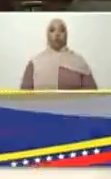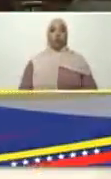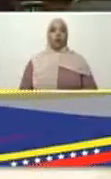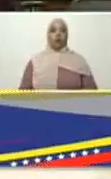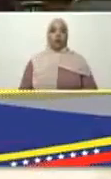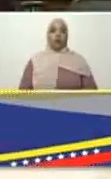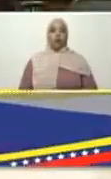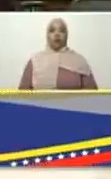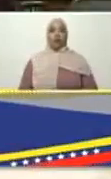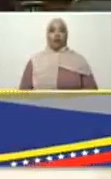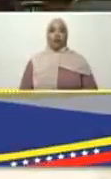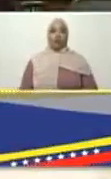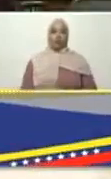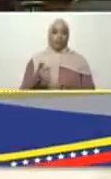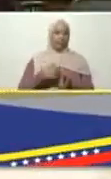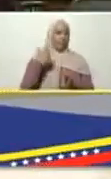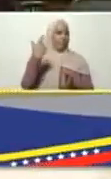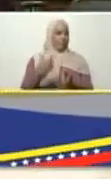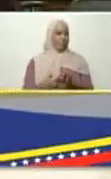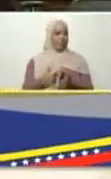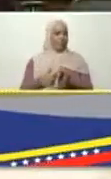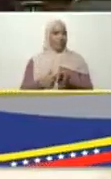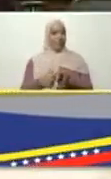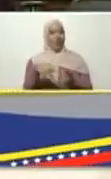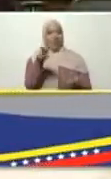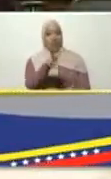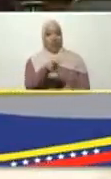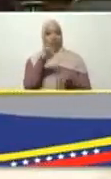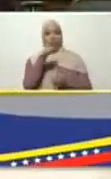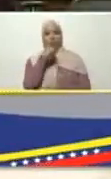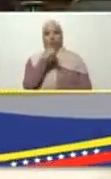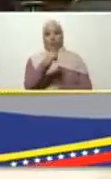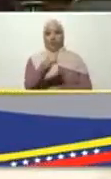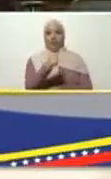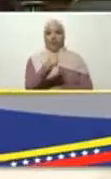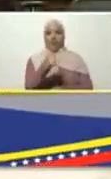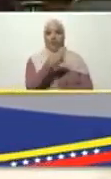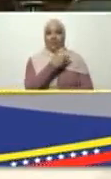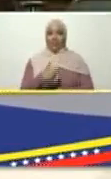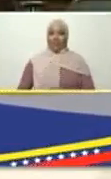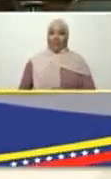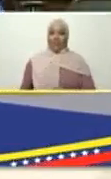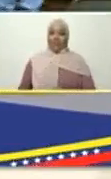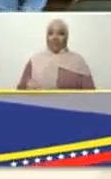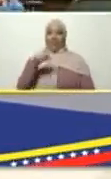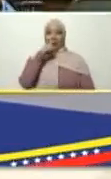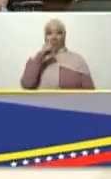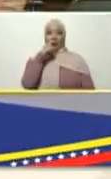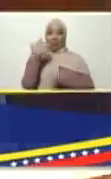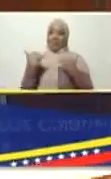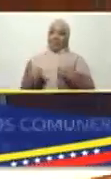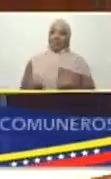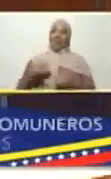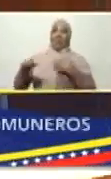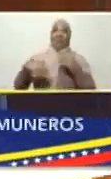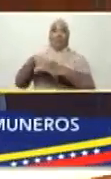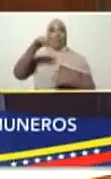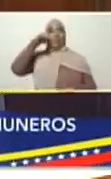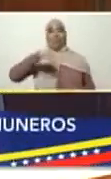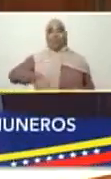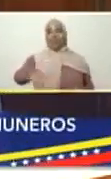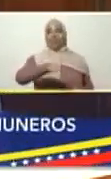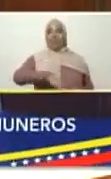Entonces, si lo prioritario, Jorge Rodríguez, es el poder popular, hacia allá deben ir todos los